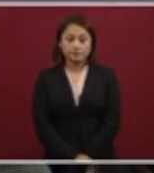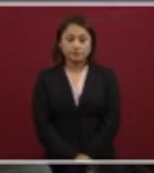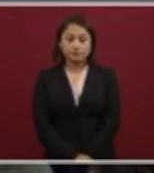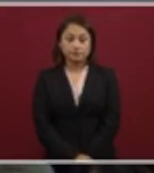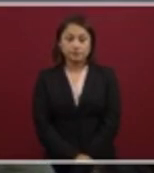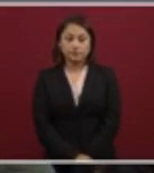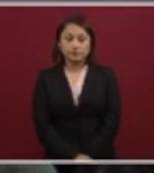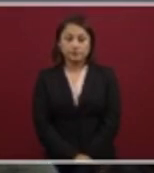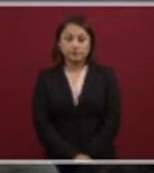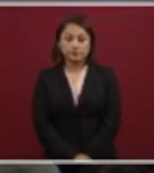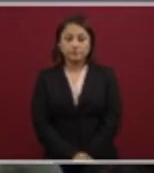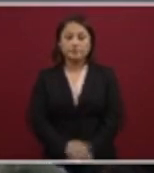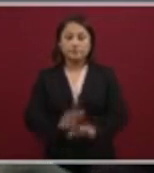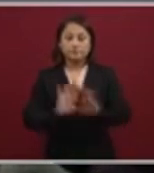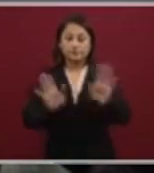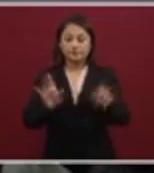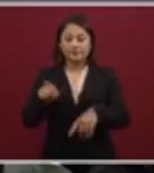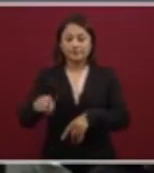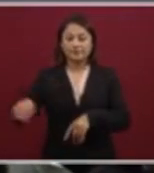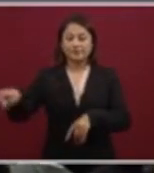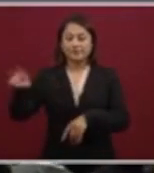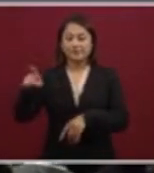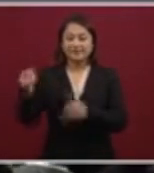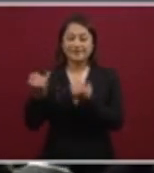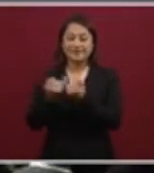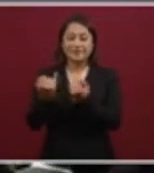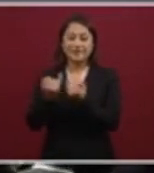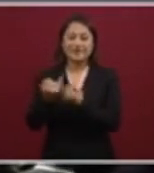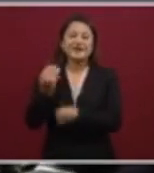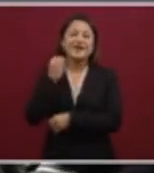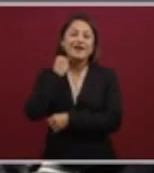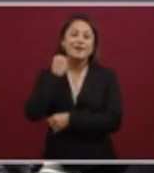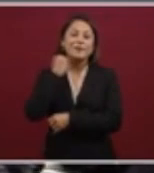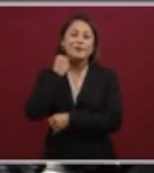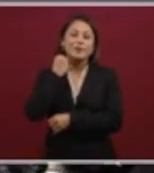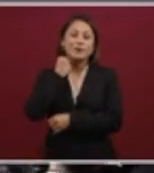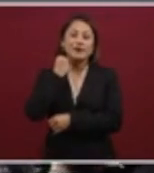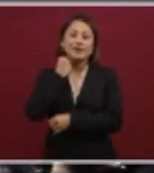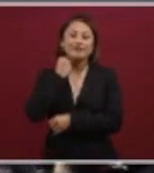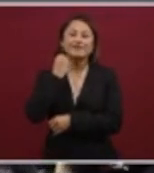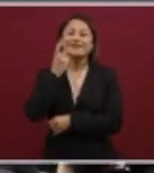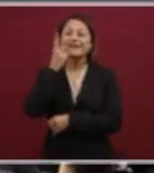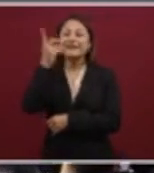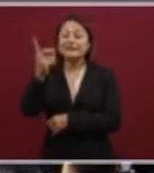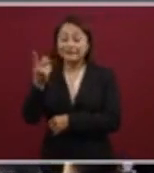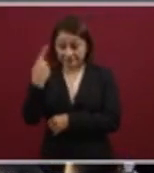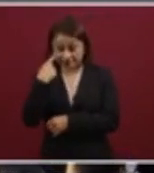dice? Ya vamos a estar como los abogados que dicen: ¿quieres que te lea el artículo?